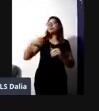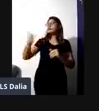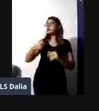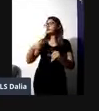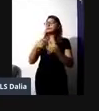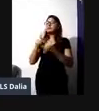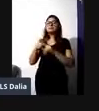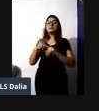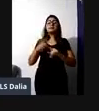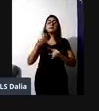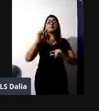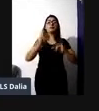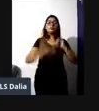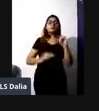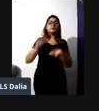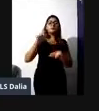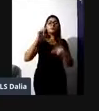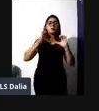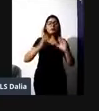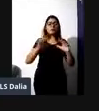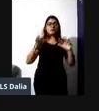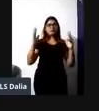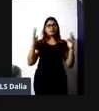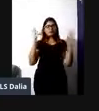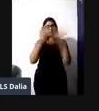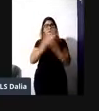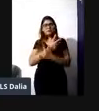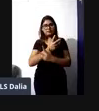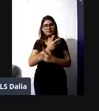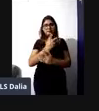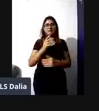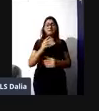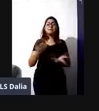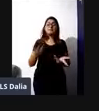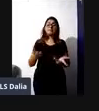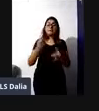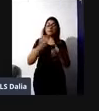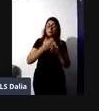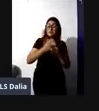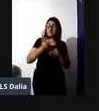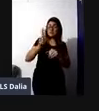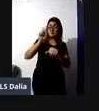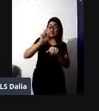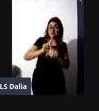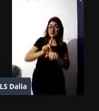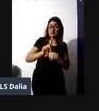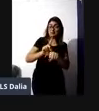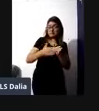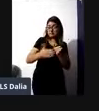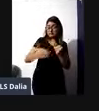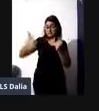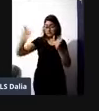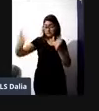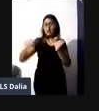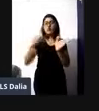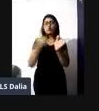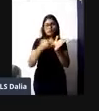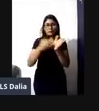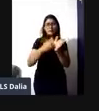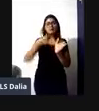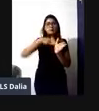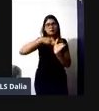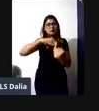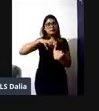tiempo. Por eso es importante que ahorita nos cuidemos mucho, que en estos 30 días que nos quedan, tratemos de recuperar